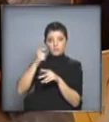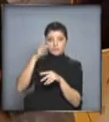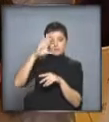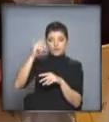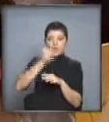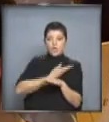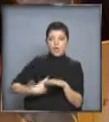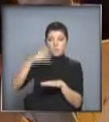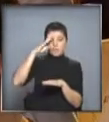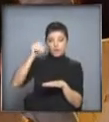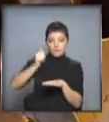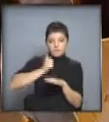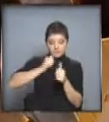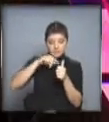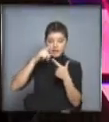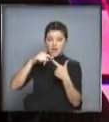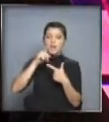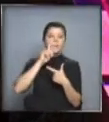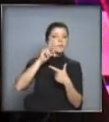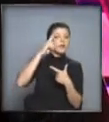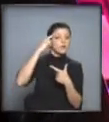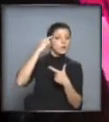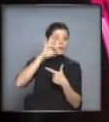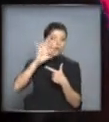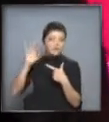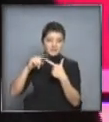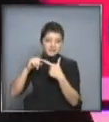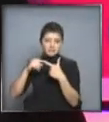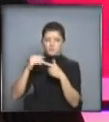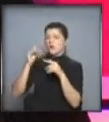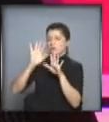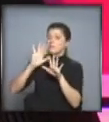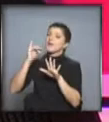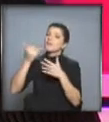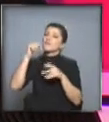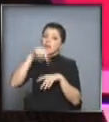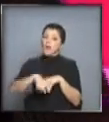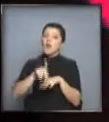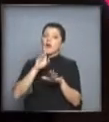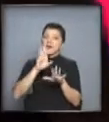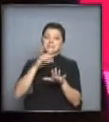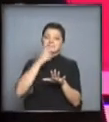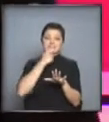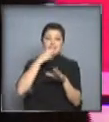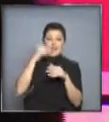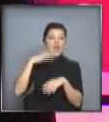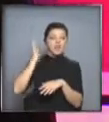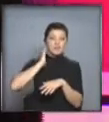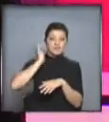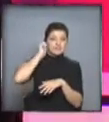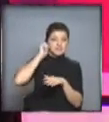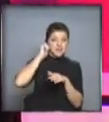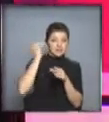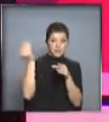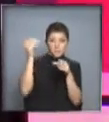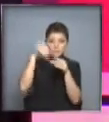dictadura y tal cual. Ahora yo quiero saber una cosa, si la ley de voto joven tendría que ser entonces a los 16 años igualdad de derecho, porque a los 16 años si mataste tenés